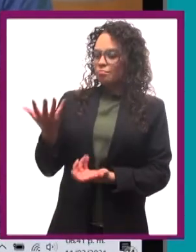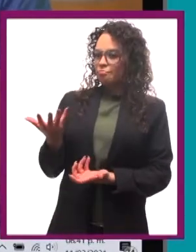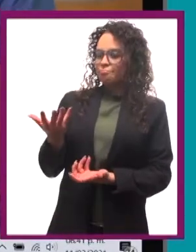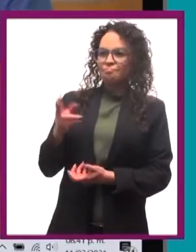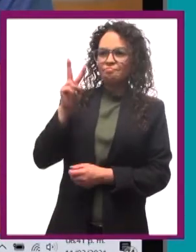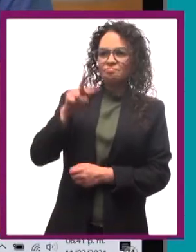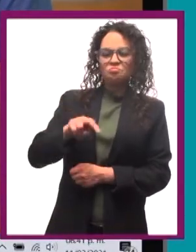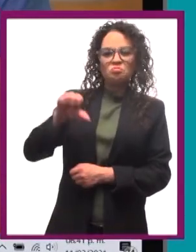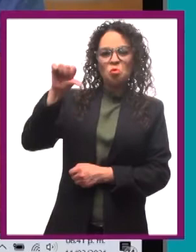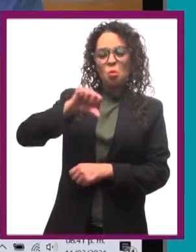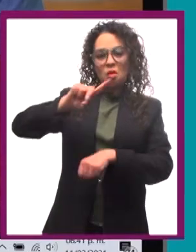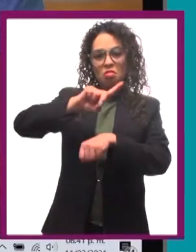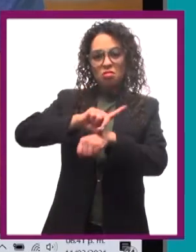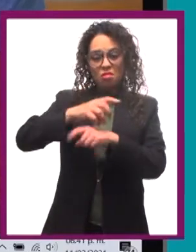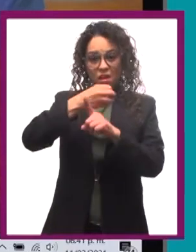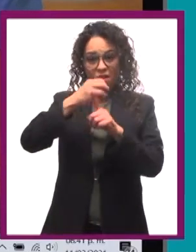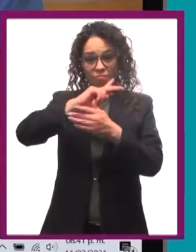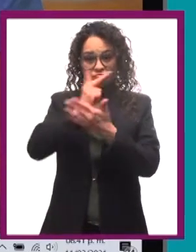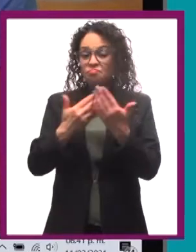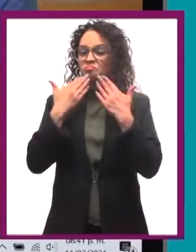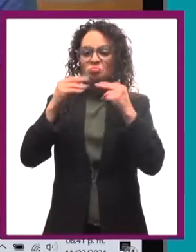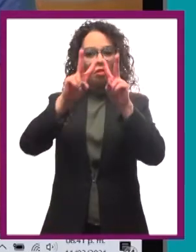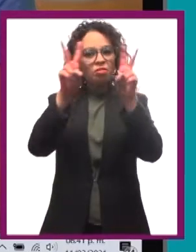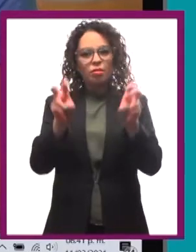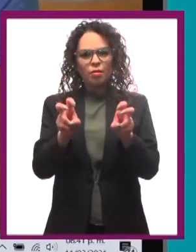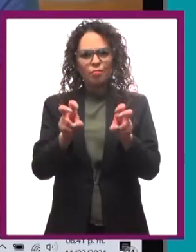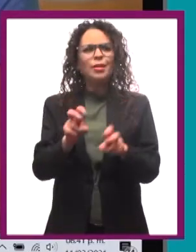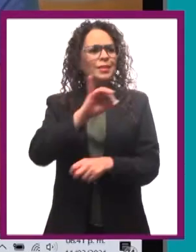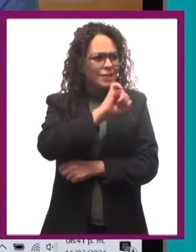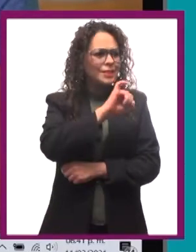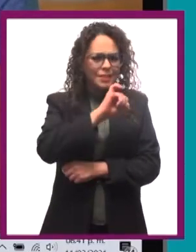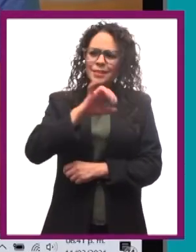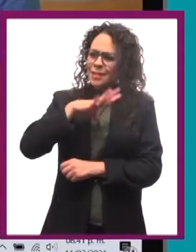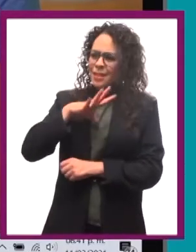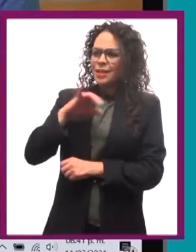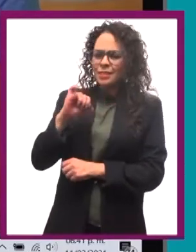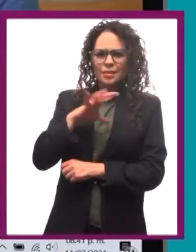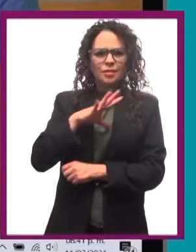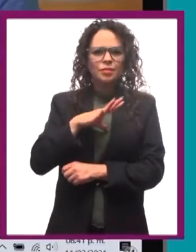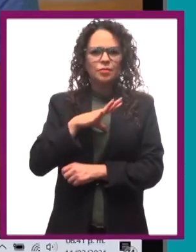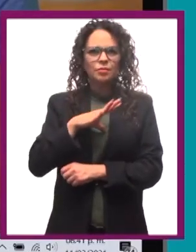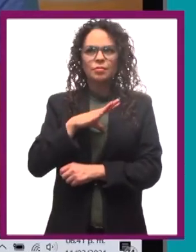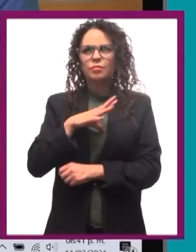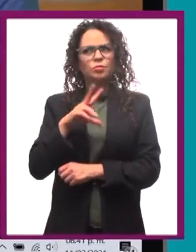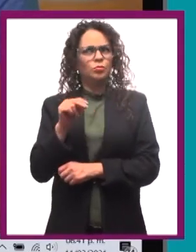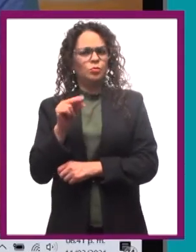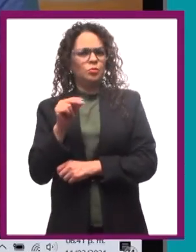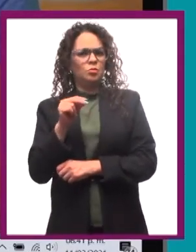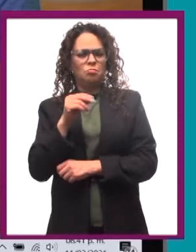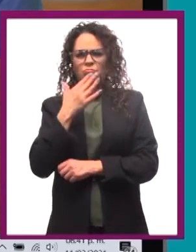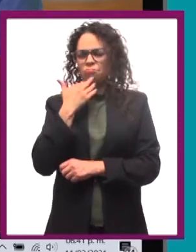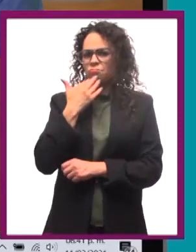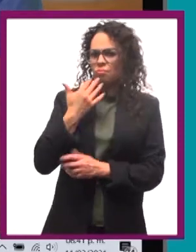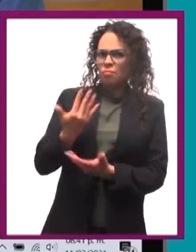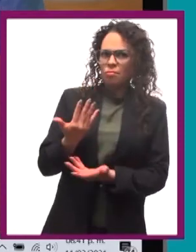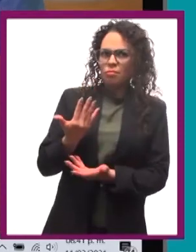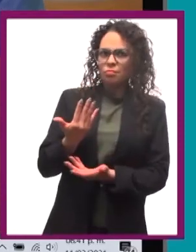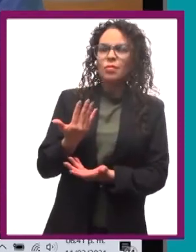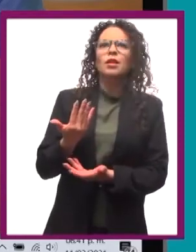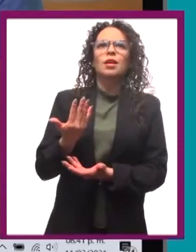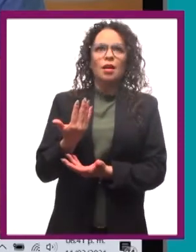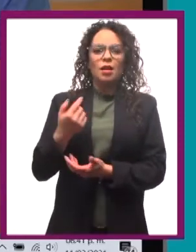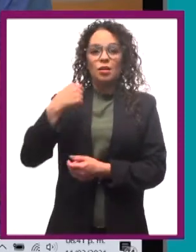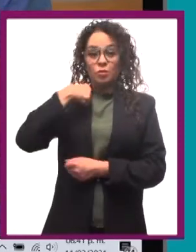Hugo, me temo que no tenemos tema para este programa. Sí. ¿Sí tenemos? No. No,